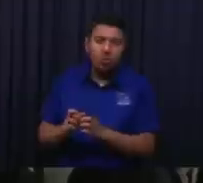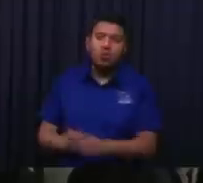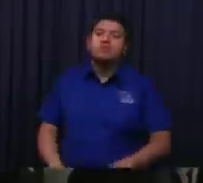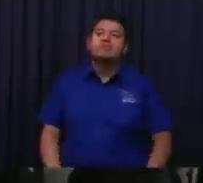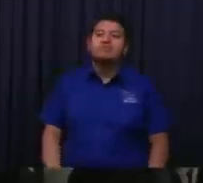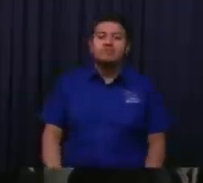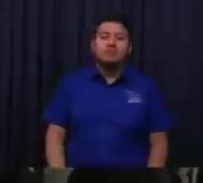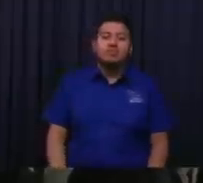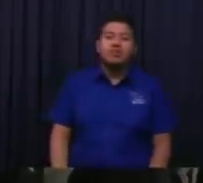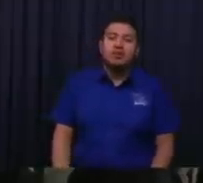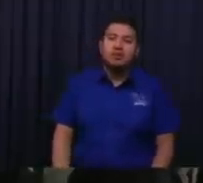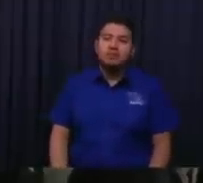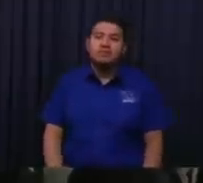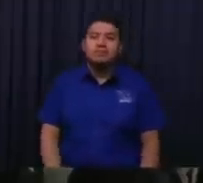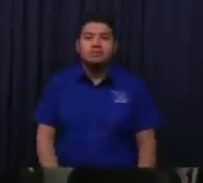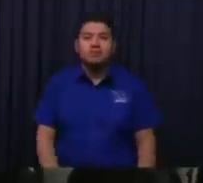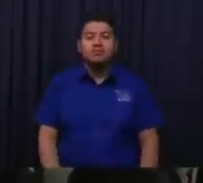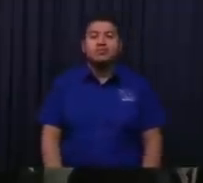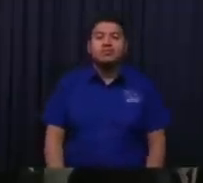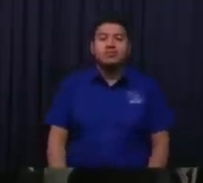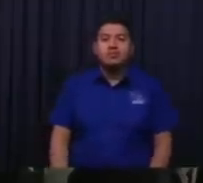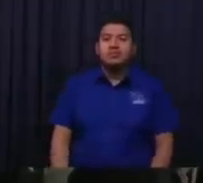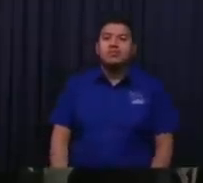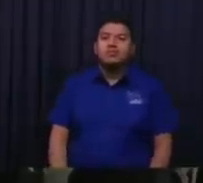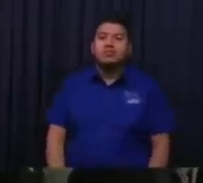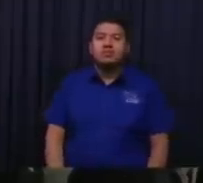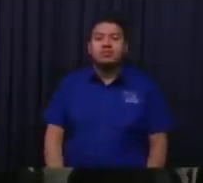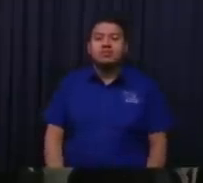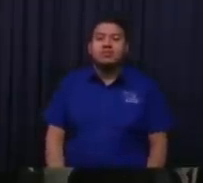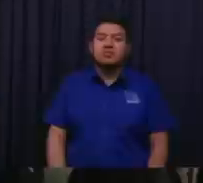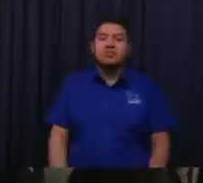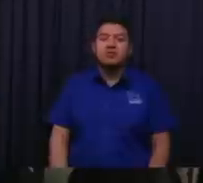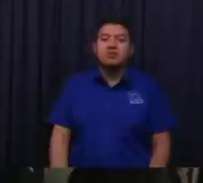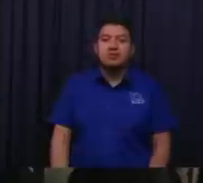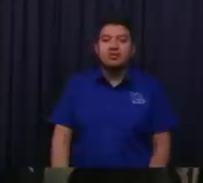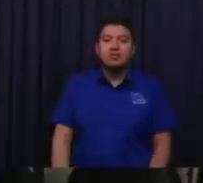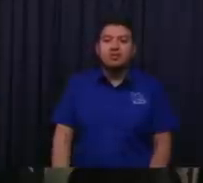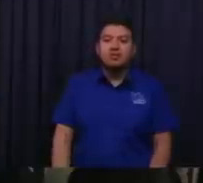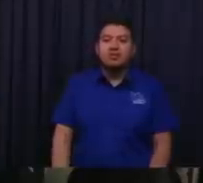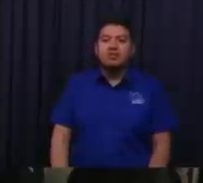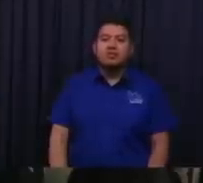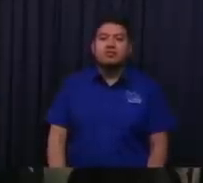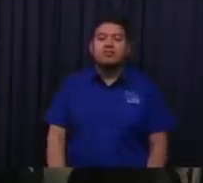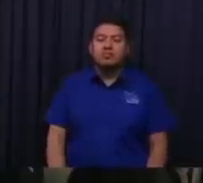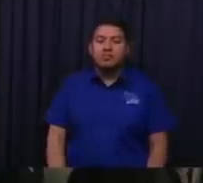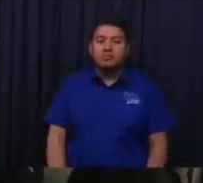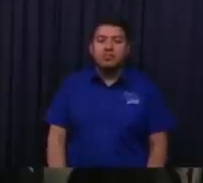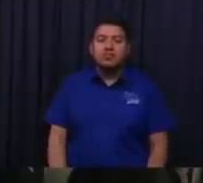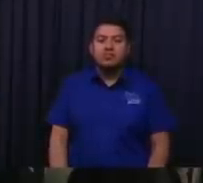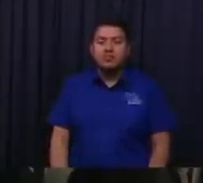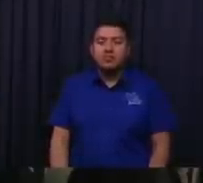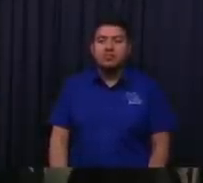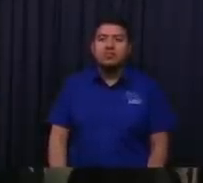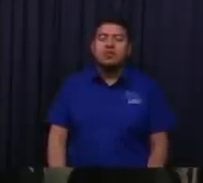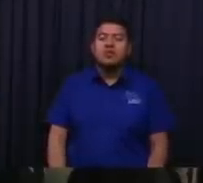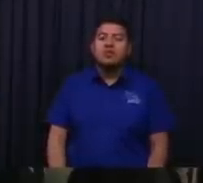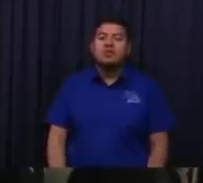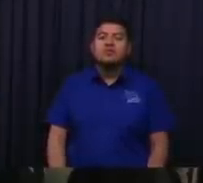es que lo que pasa es que como nosotros no tomamos vino, entonces es un poco difícil hacer este planteamiento, ¿eh?